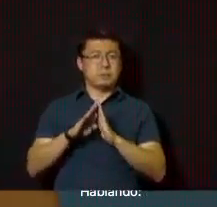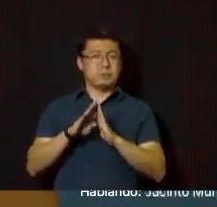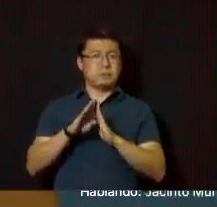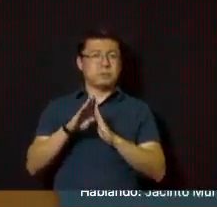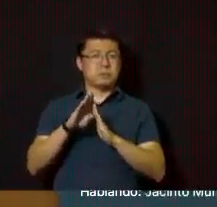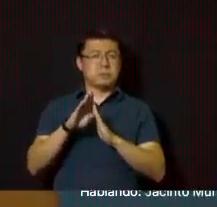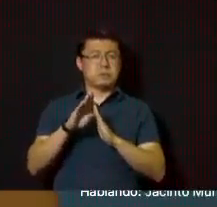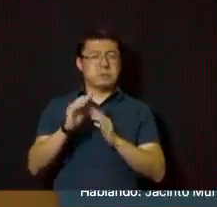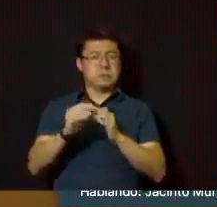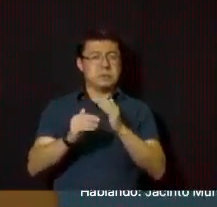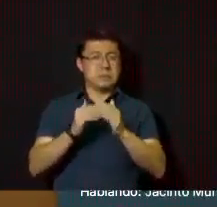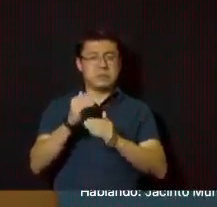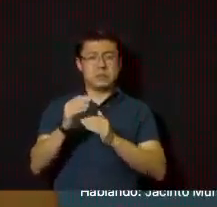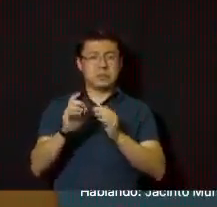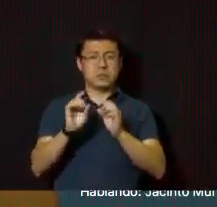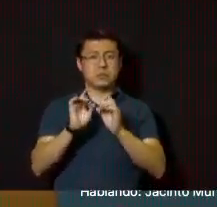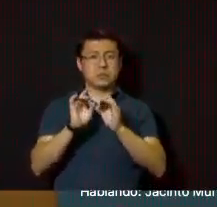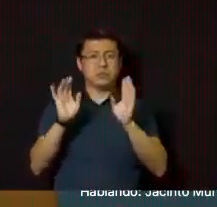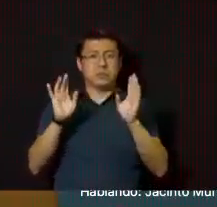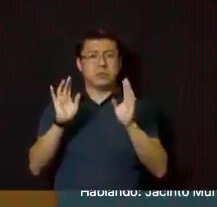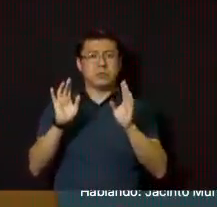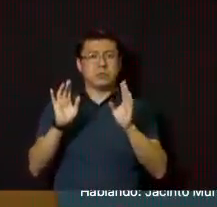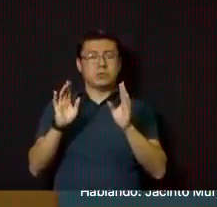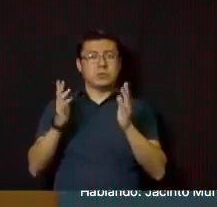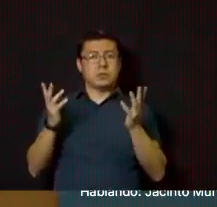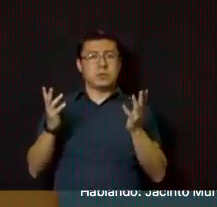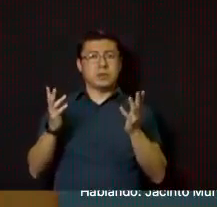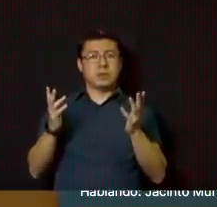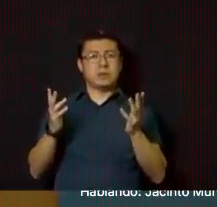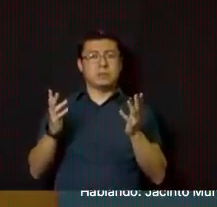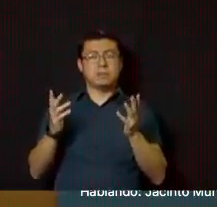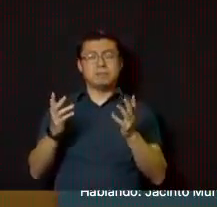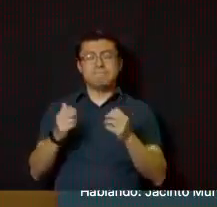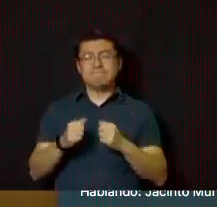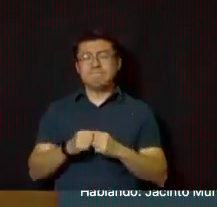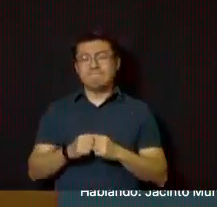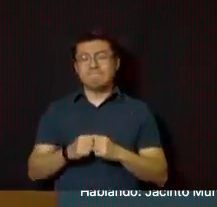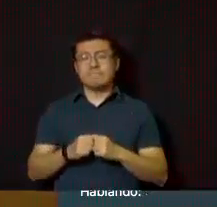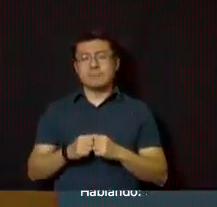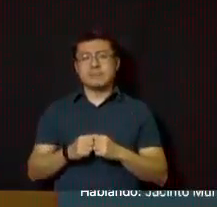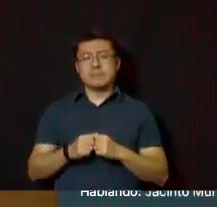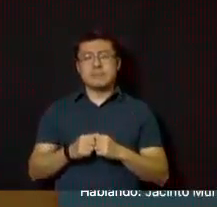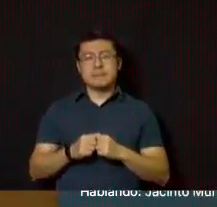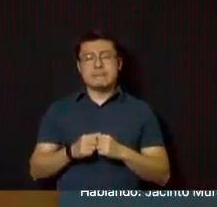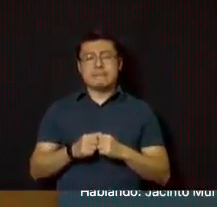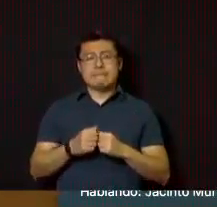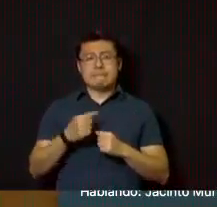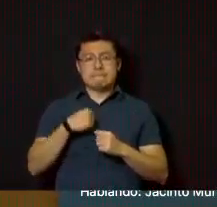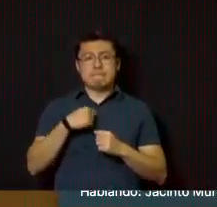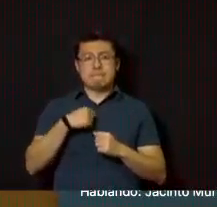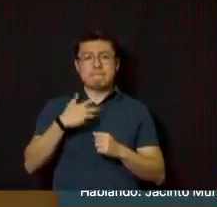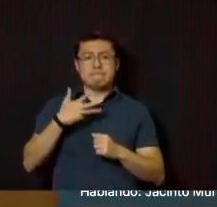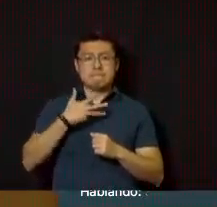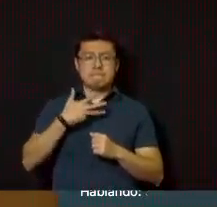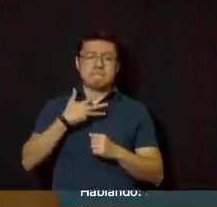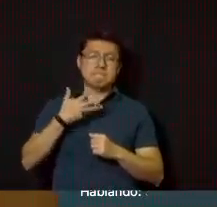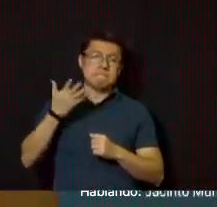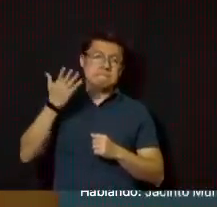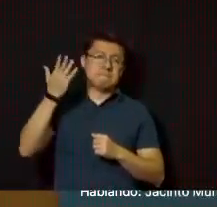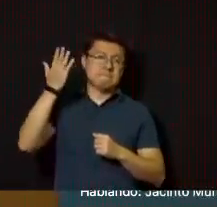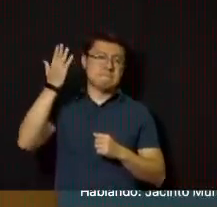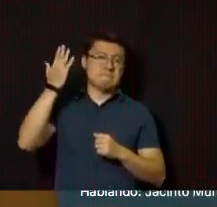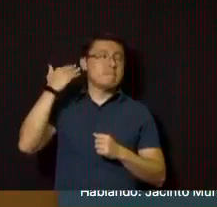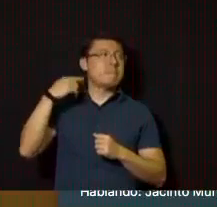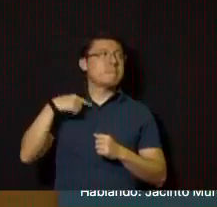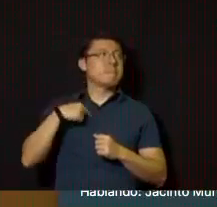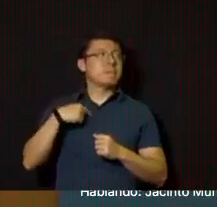Y de repente, cuando se me fue, solamente me quedaba de que yo tenía todavía que darle